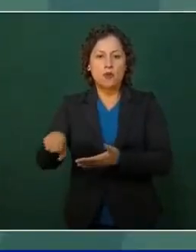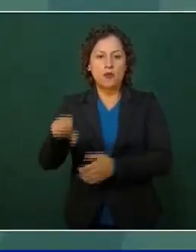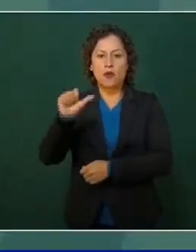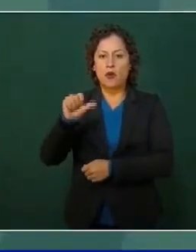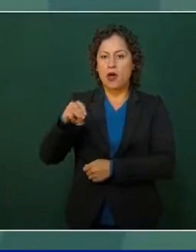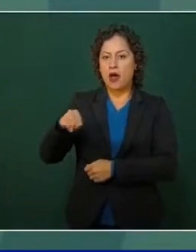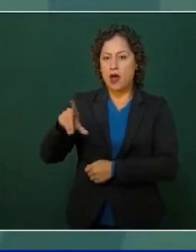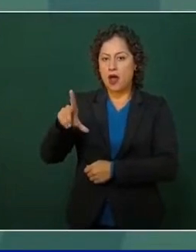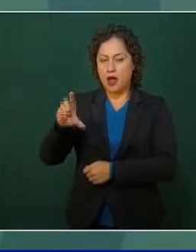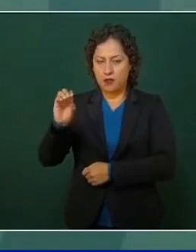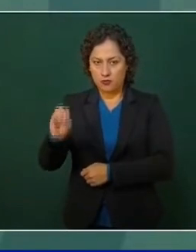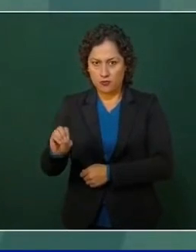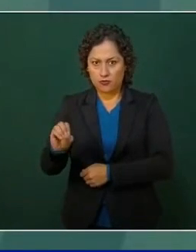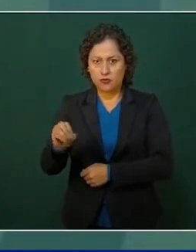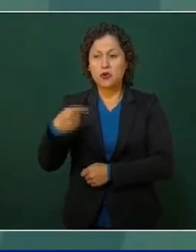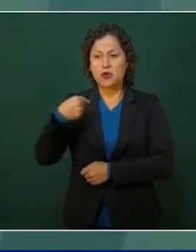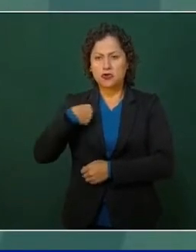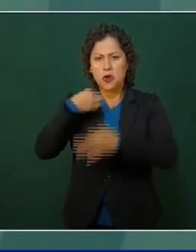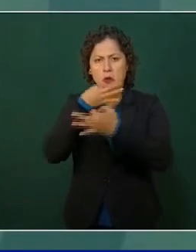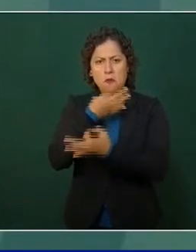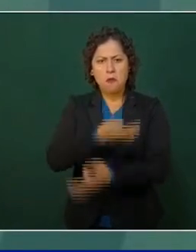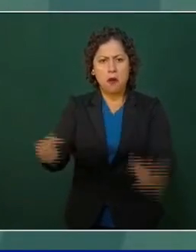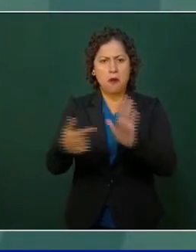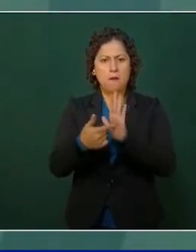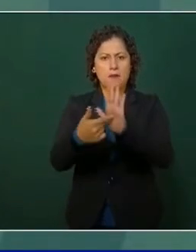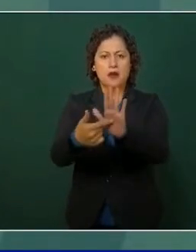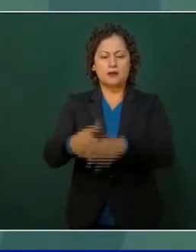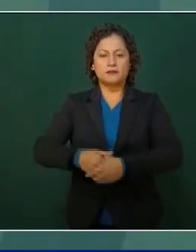Y voy a dar a conocer